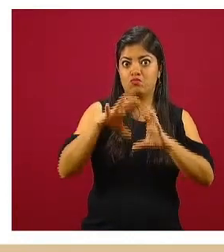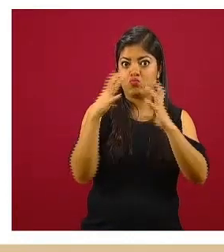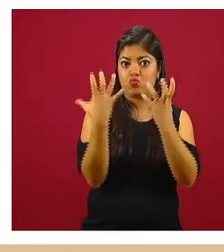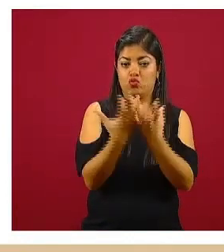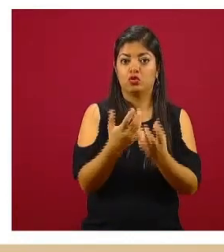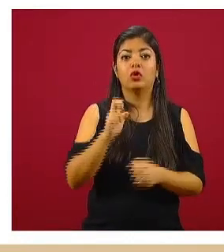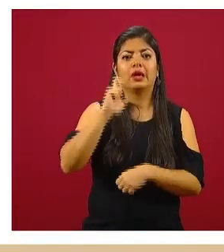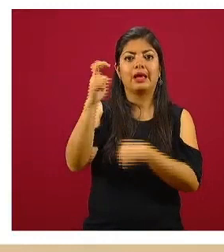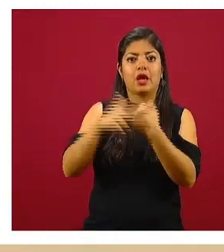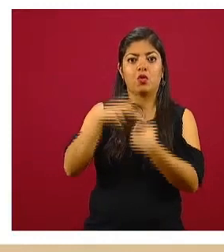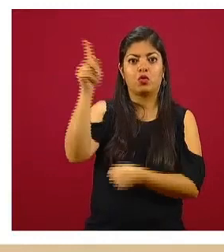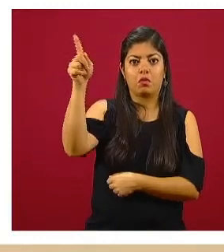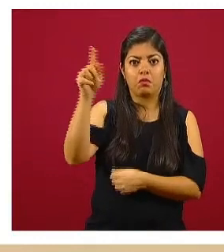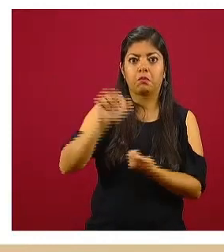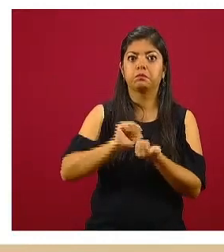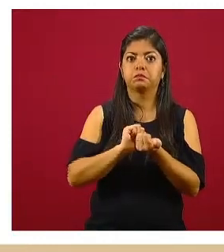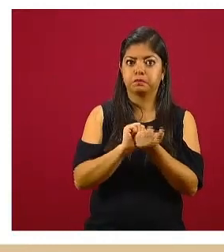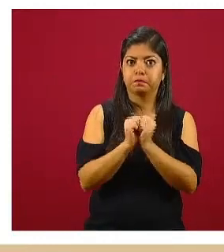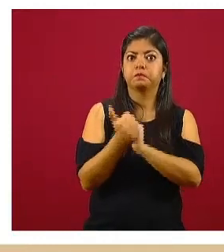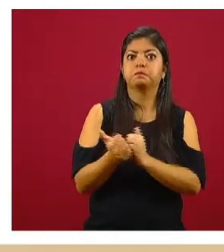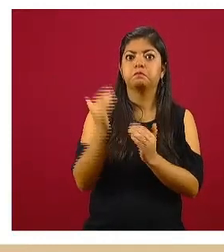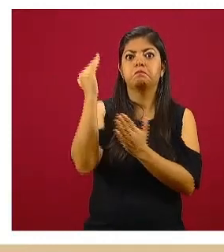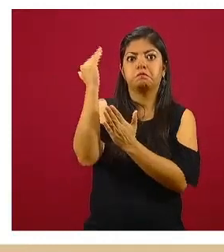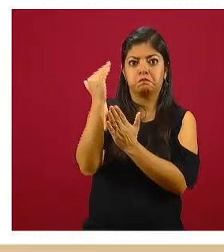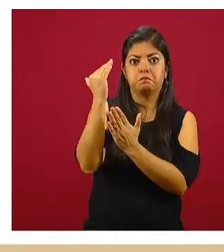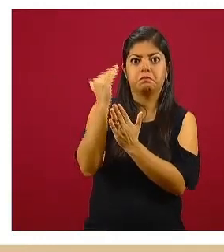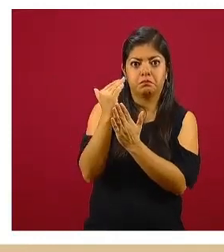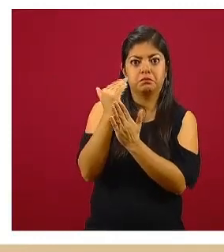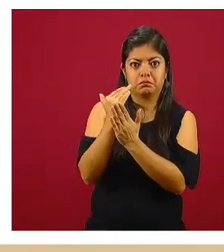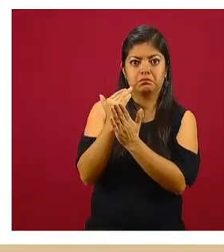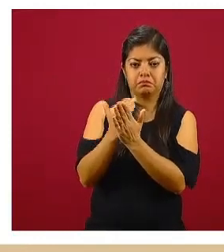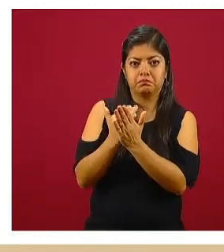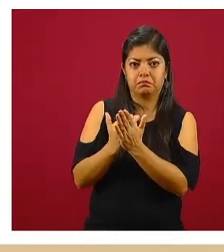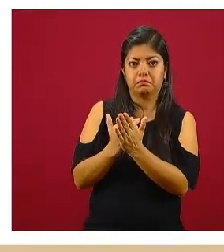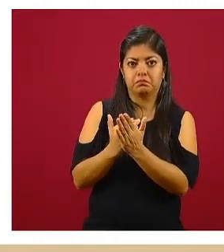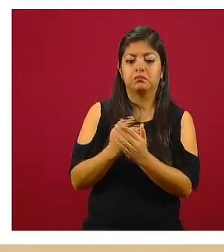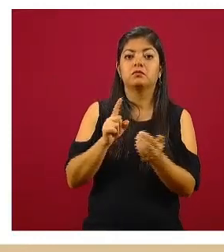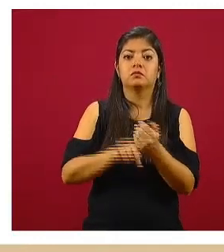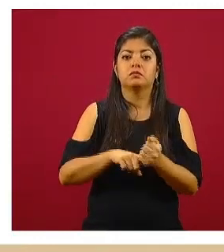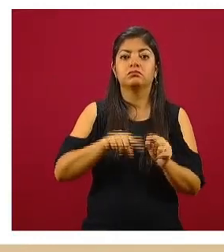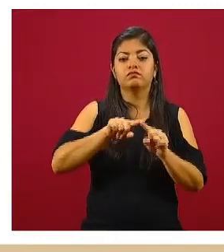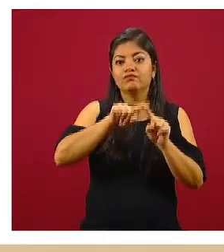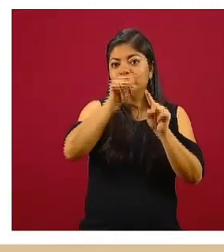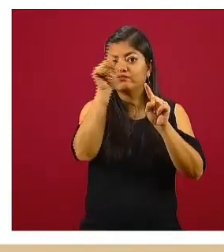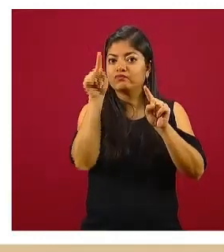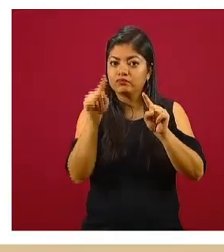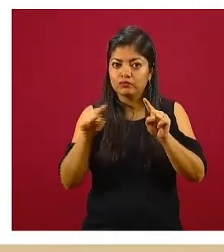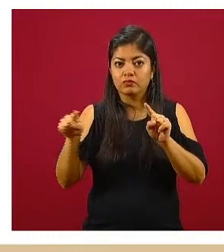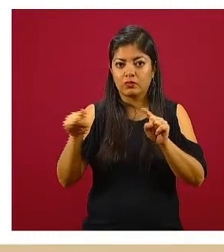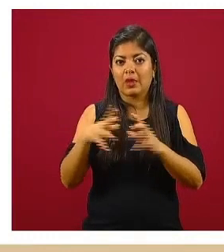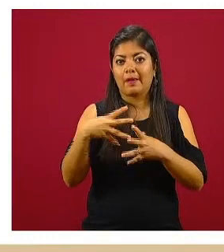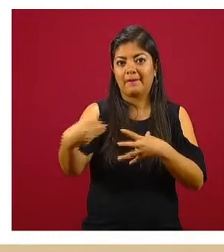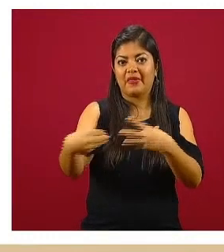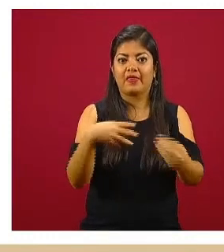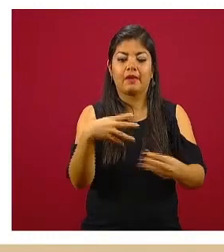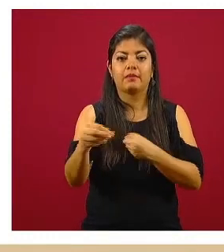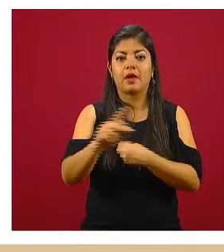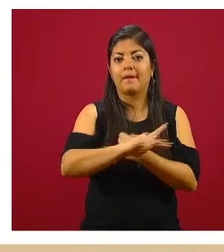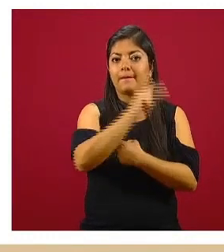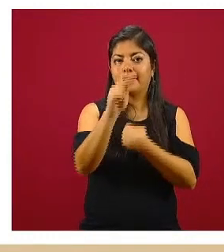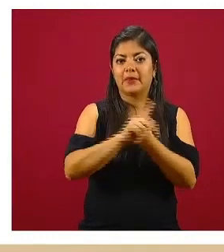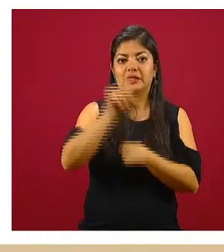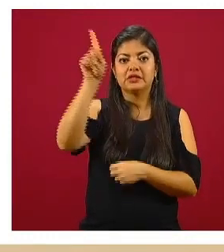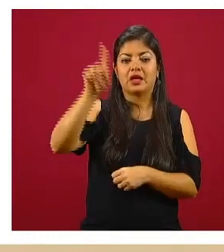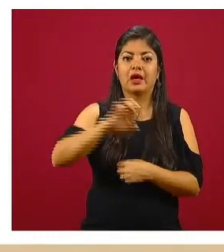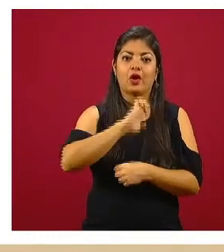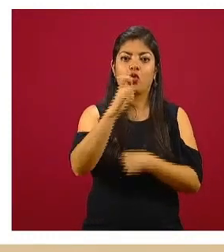región europea cada vez va disminuyendo su representación en la medida que las curvas epidémicas, la epidemia en los países